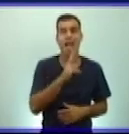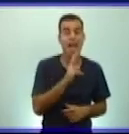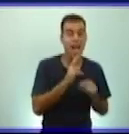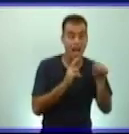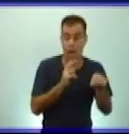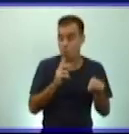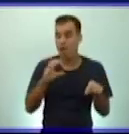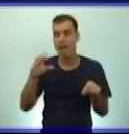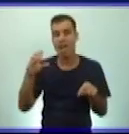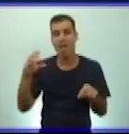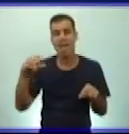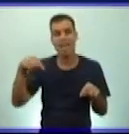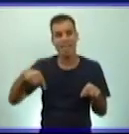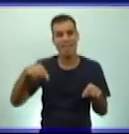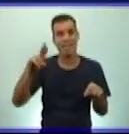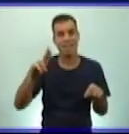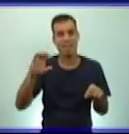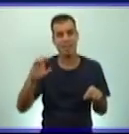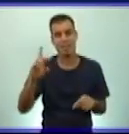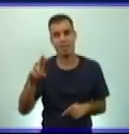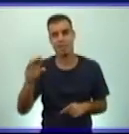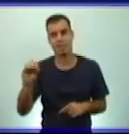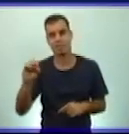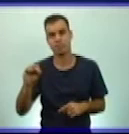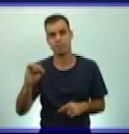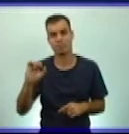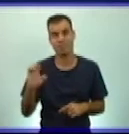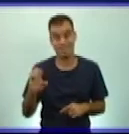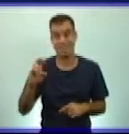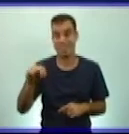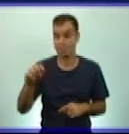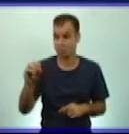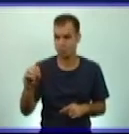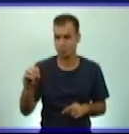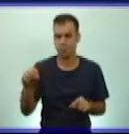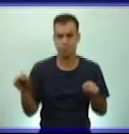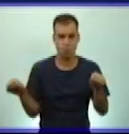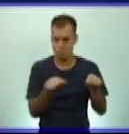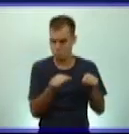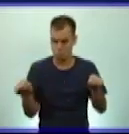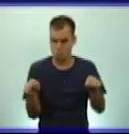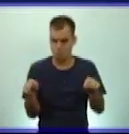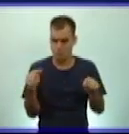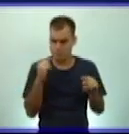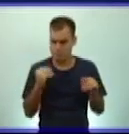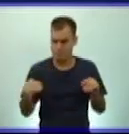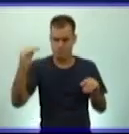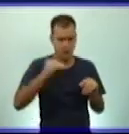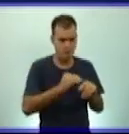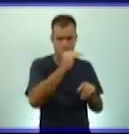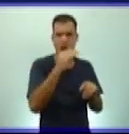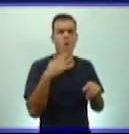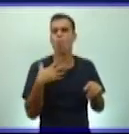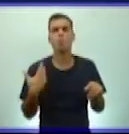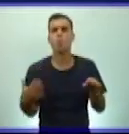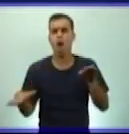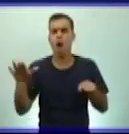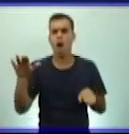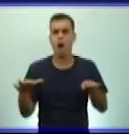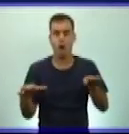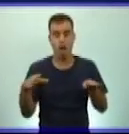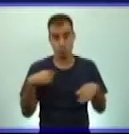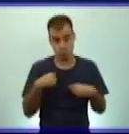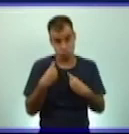queroseno. Y en cuál de las dos es mayor y por qué. En este caso, vamos a darle valores numéricos para que ustedes